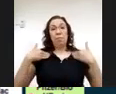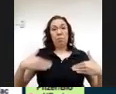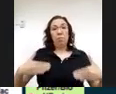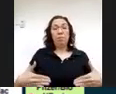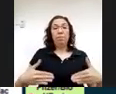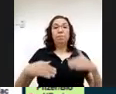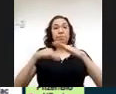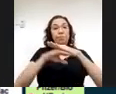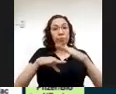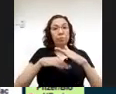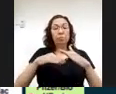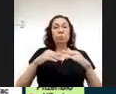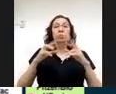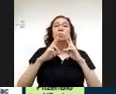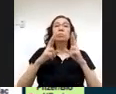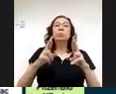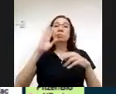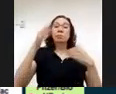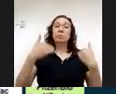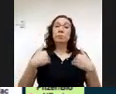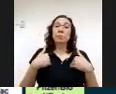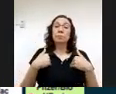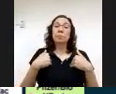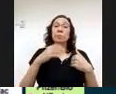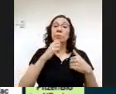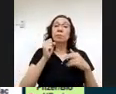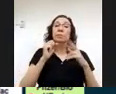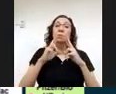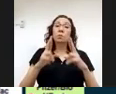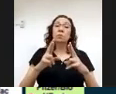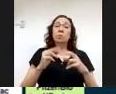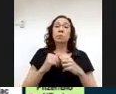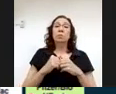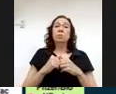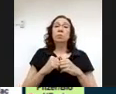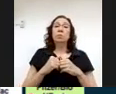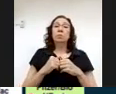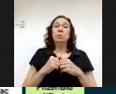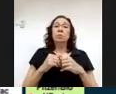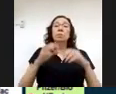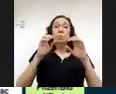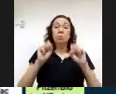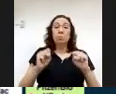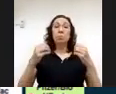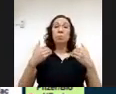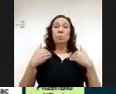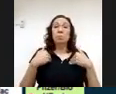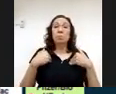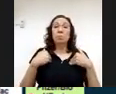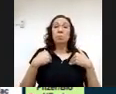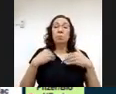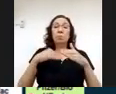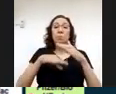Básicamente, la reacción que se tendrá es la reacción que puede existir ante el